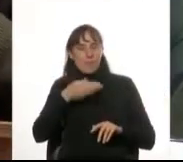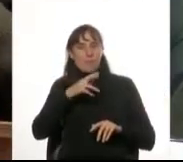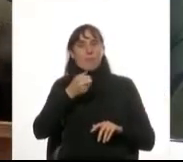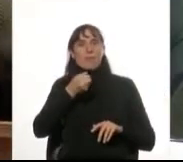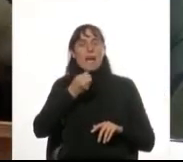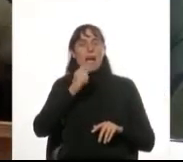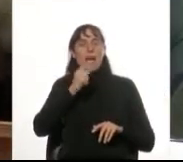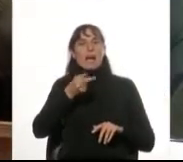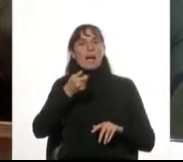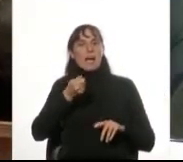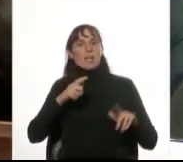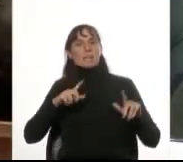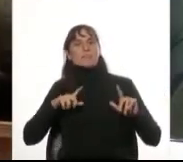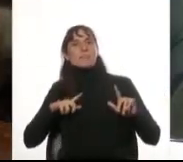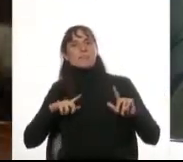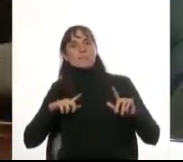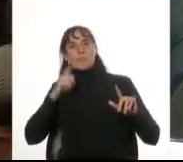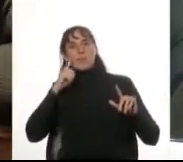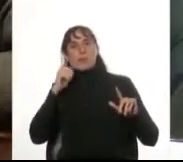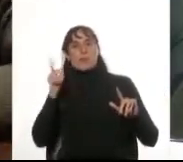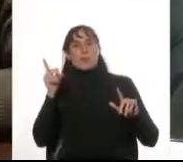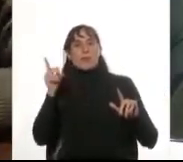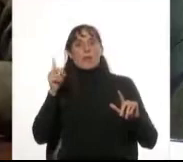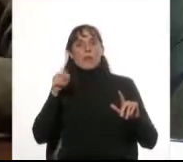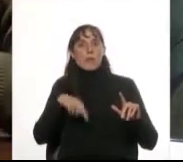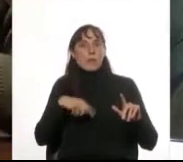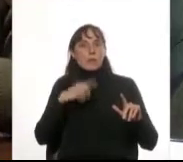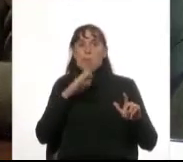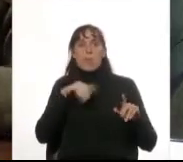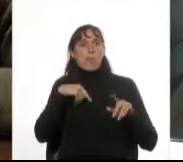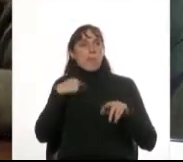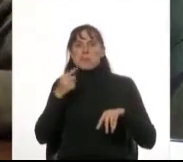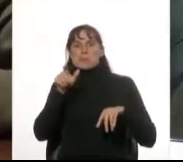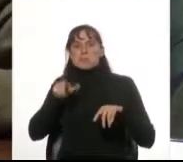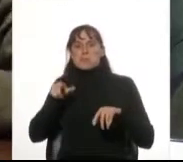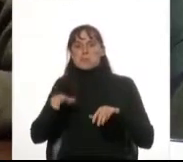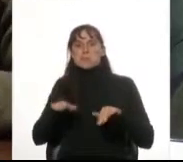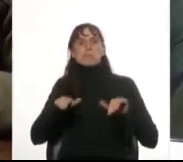cumplió como militante, pero después no se hicieron cargo.